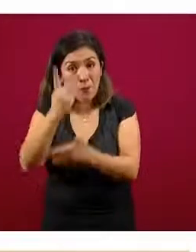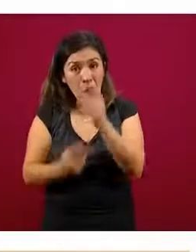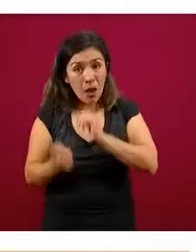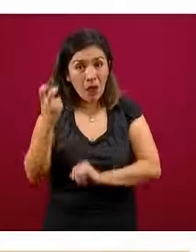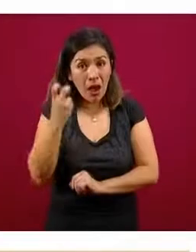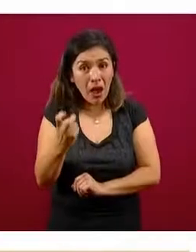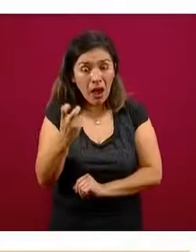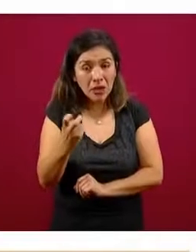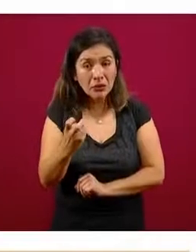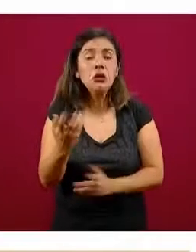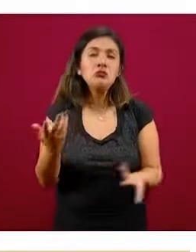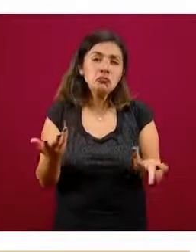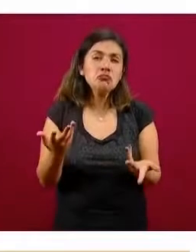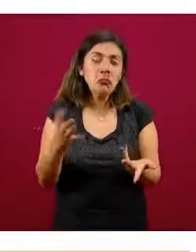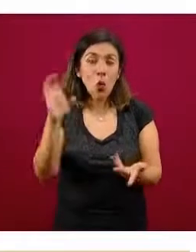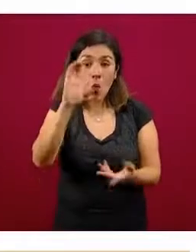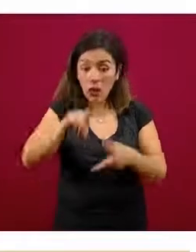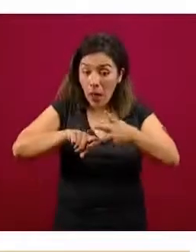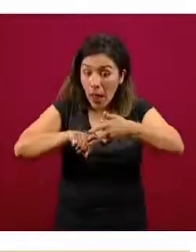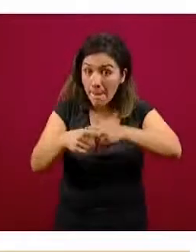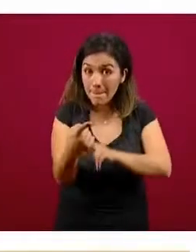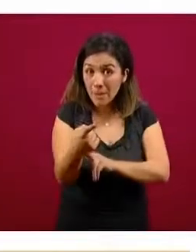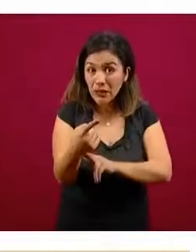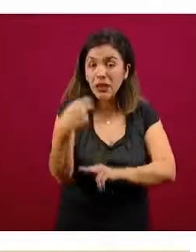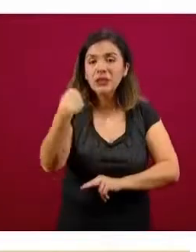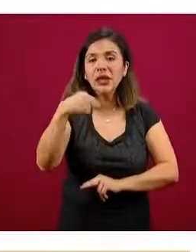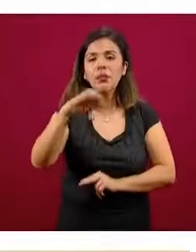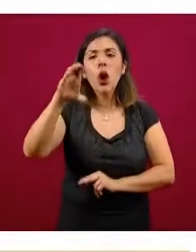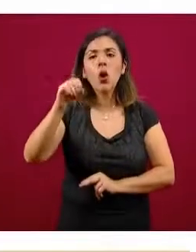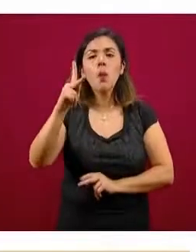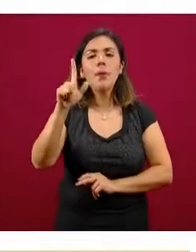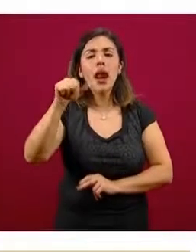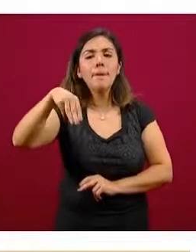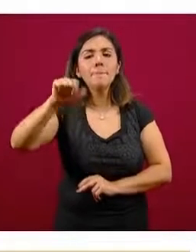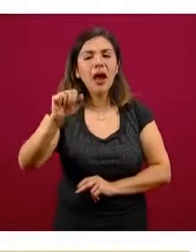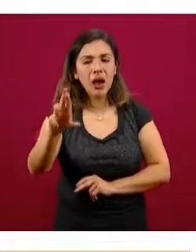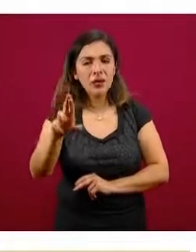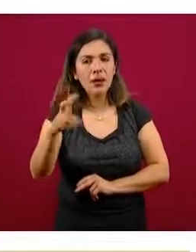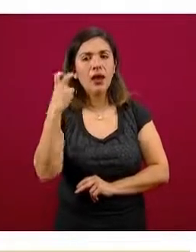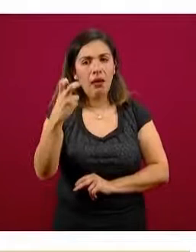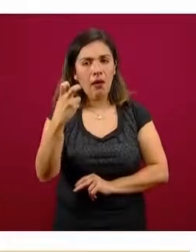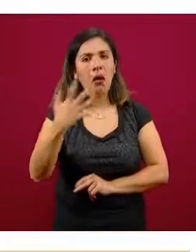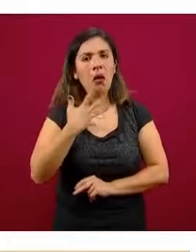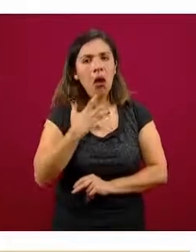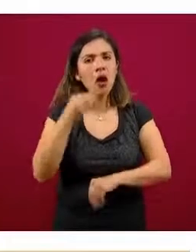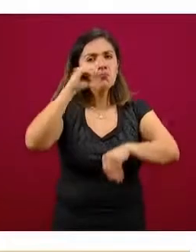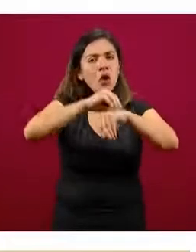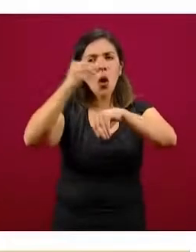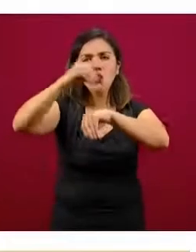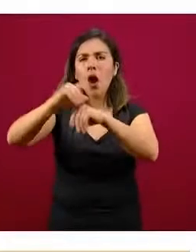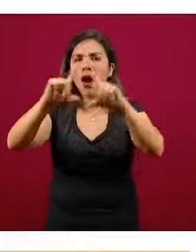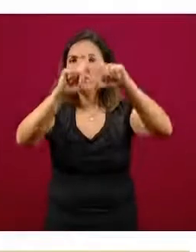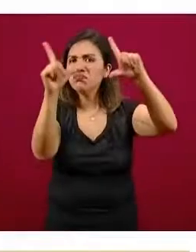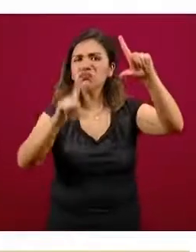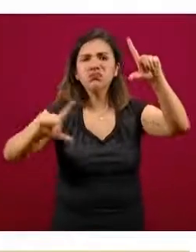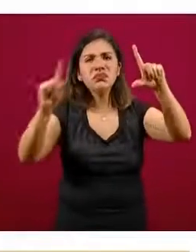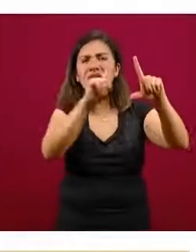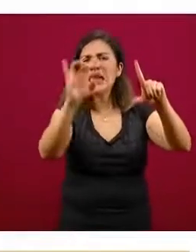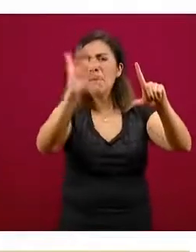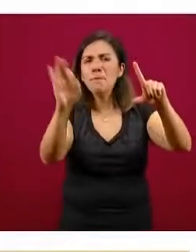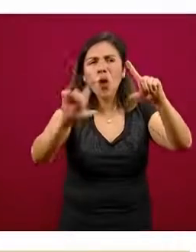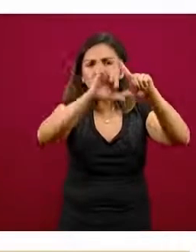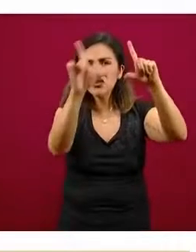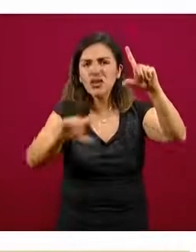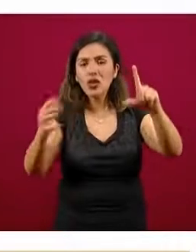Bienestar, que cuando inició, se llamaba Coplamar, teníamos presencia en el 100% de las entidades